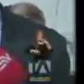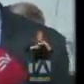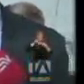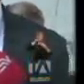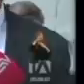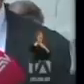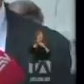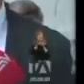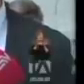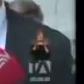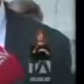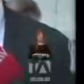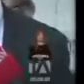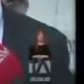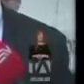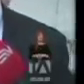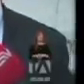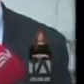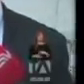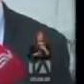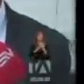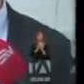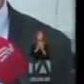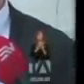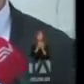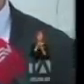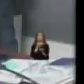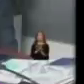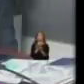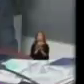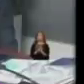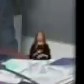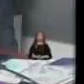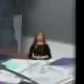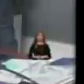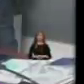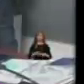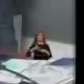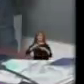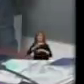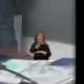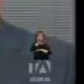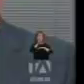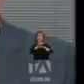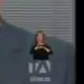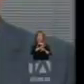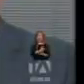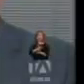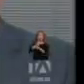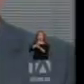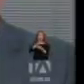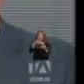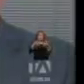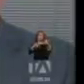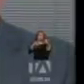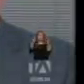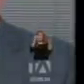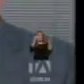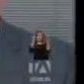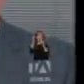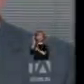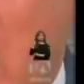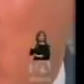general y en la audiencia nosotros vamos a presentar argumentos de hecho y de derecho. El exdirector del Consejo de la Judicatura Transitorio,